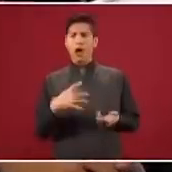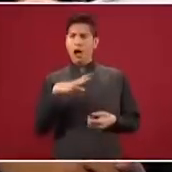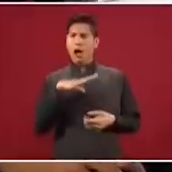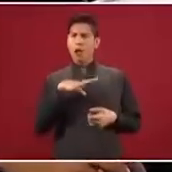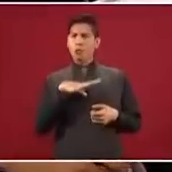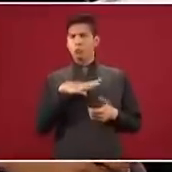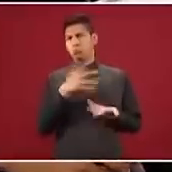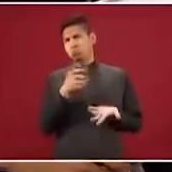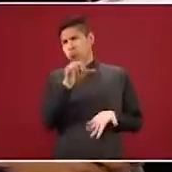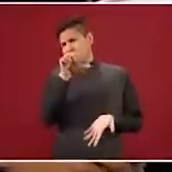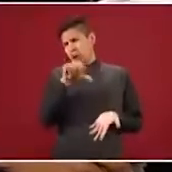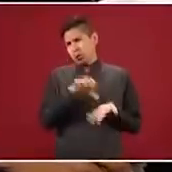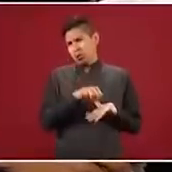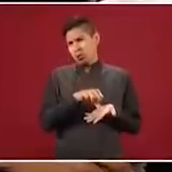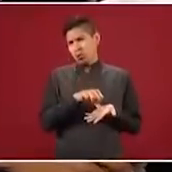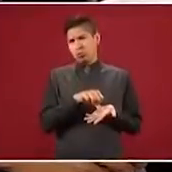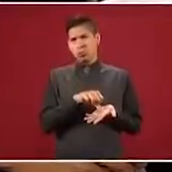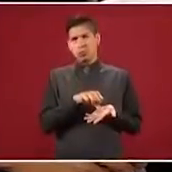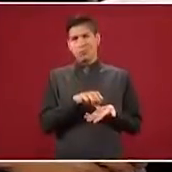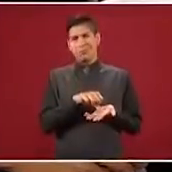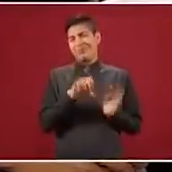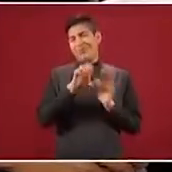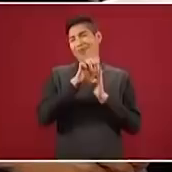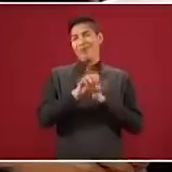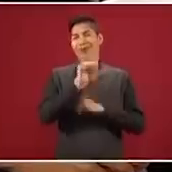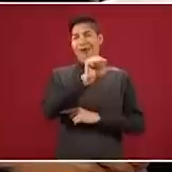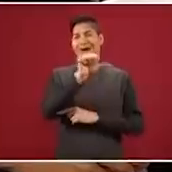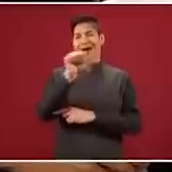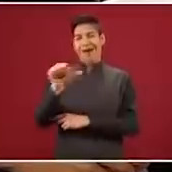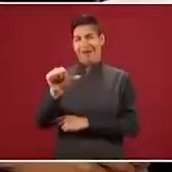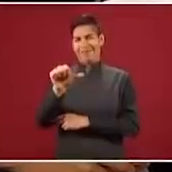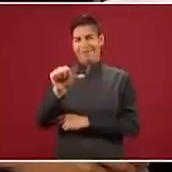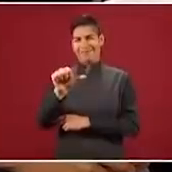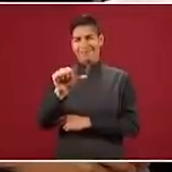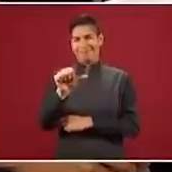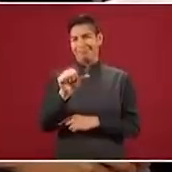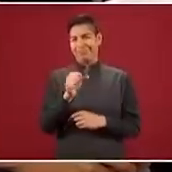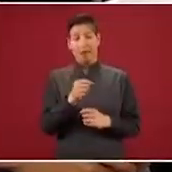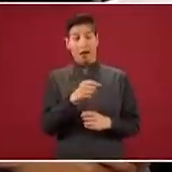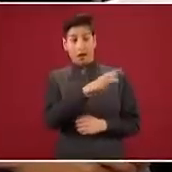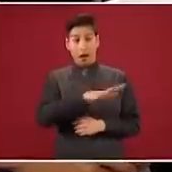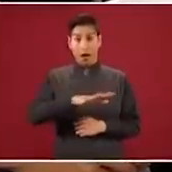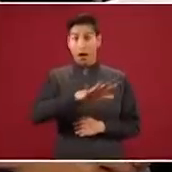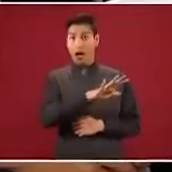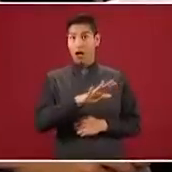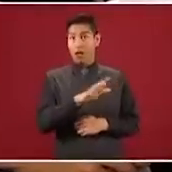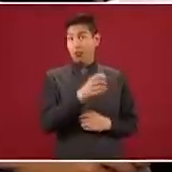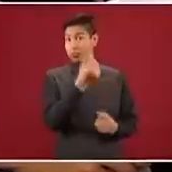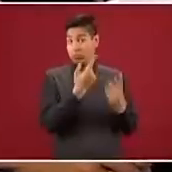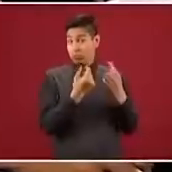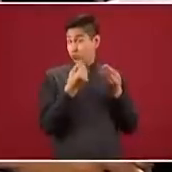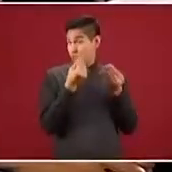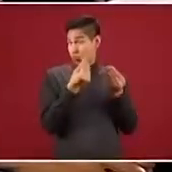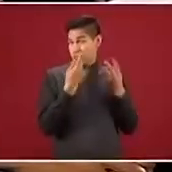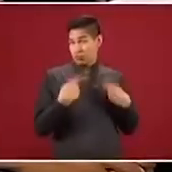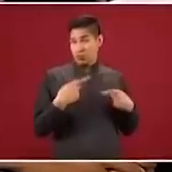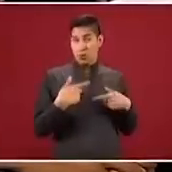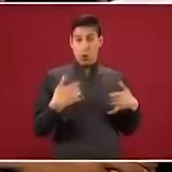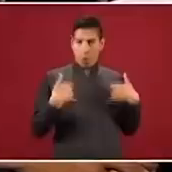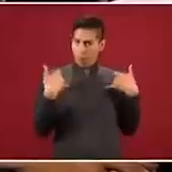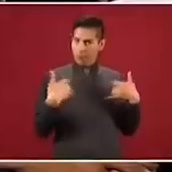clínicas, se puede decirlo así, de doble A, donde allí hay cientos de jóvenes o decenas de jóvenes por